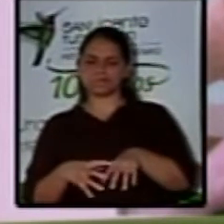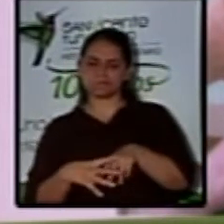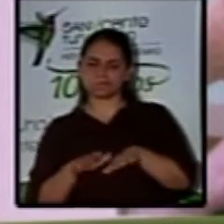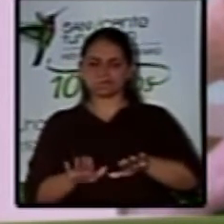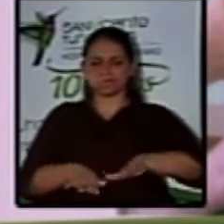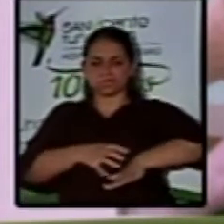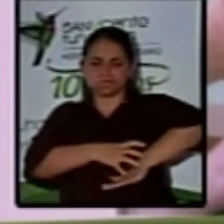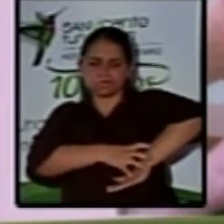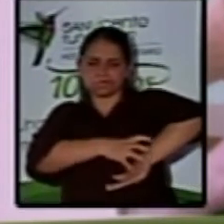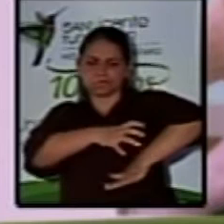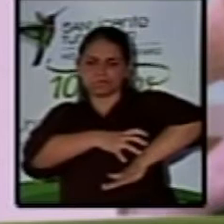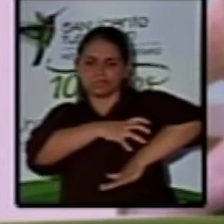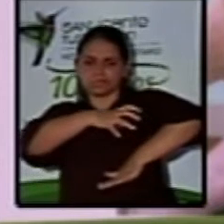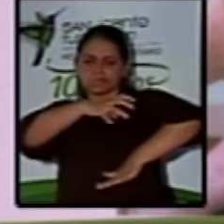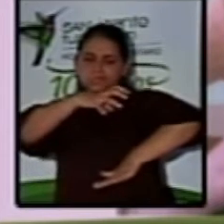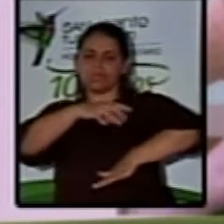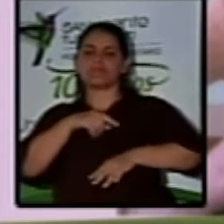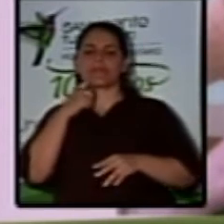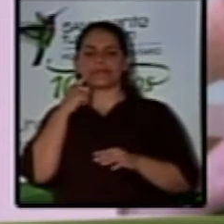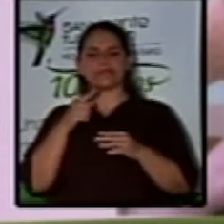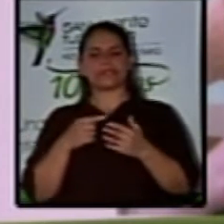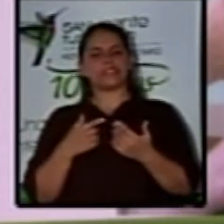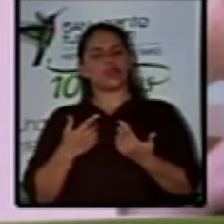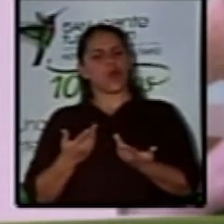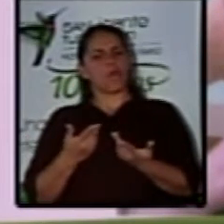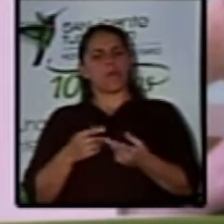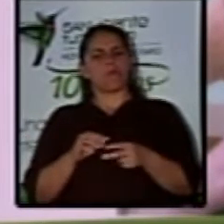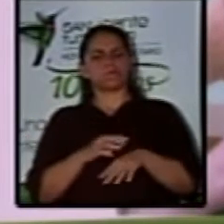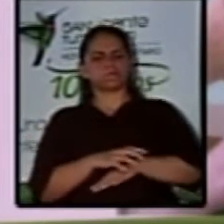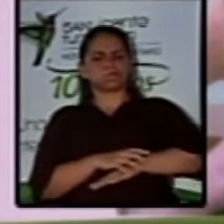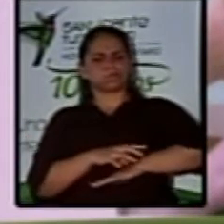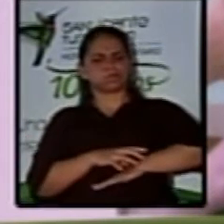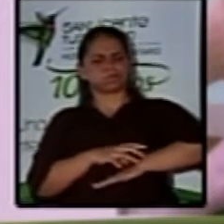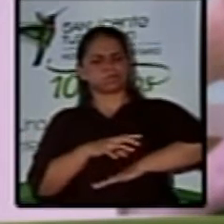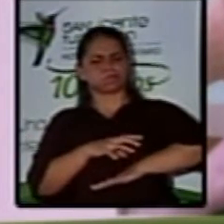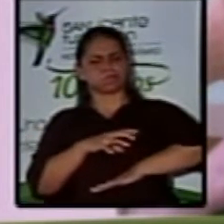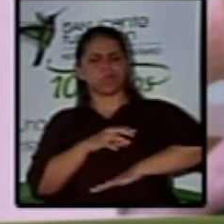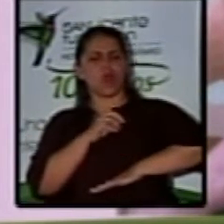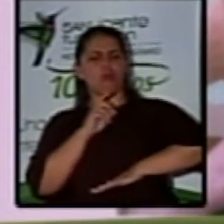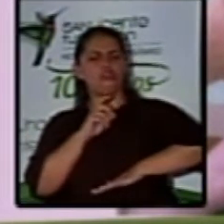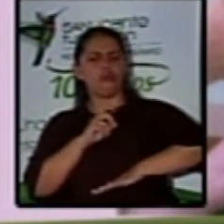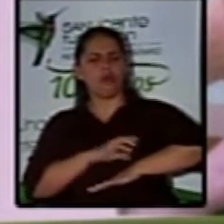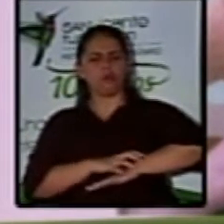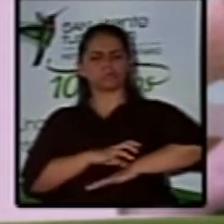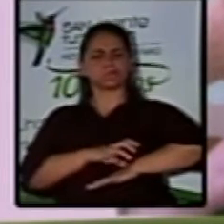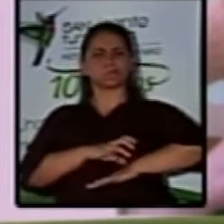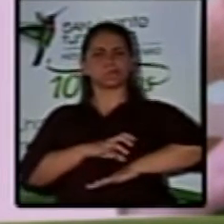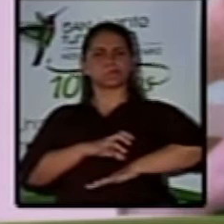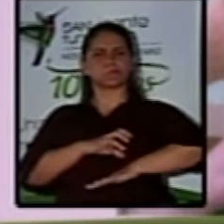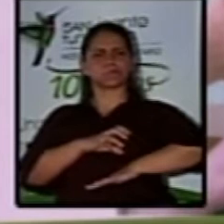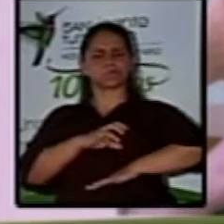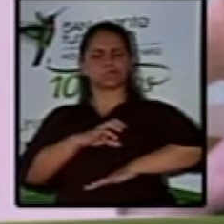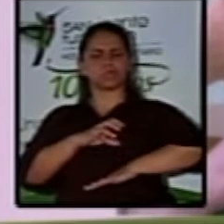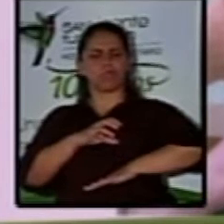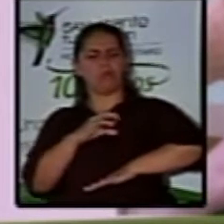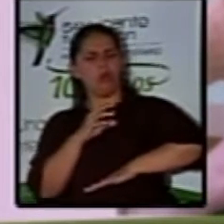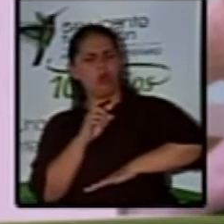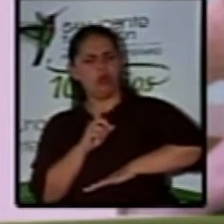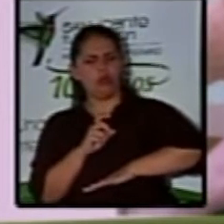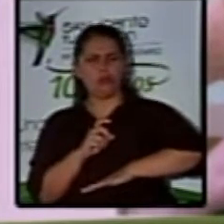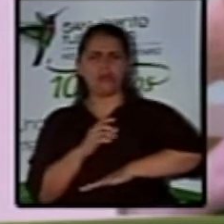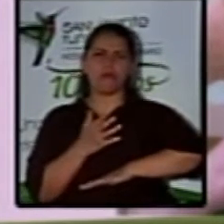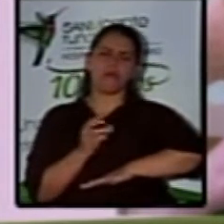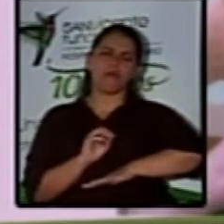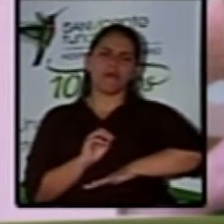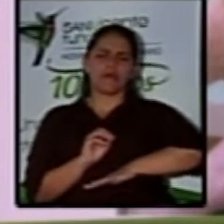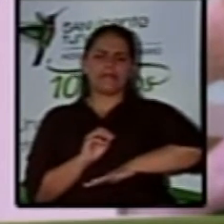después vamos a mirar por qué. Esta piel se puede ir inflamando, enrojeciendo, se puede tornar de color ocre